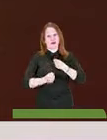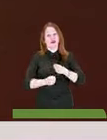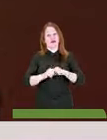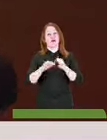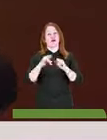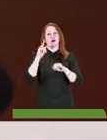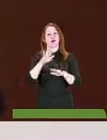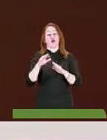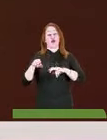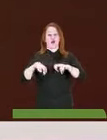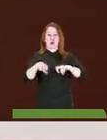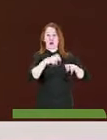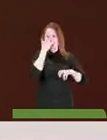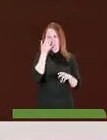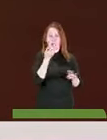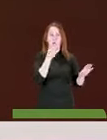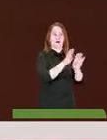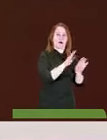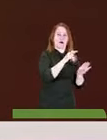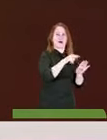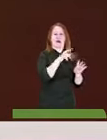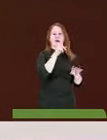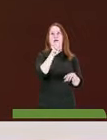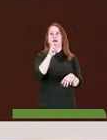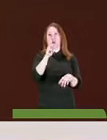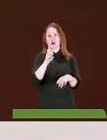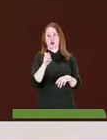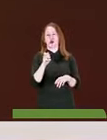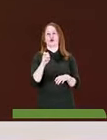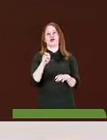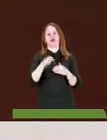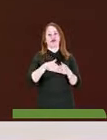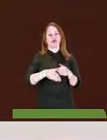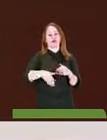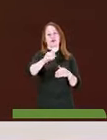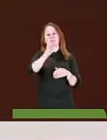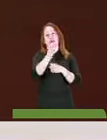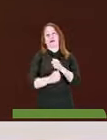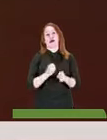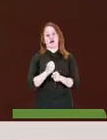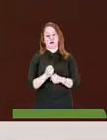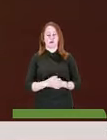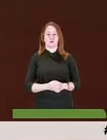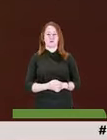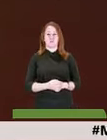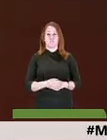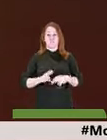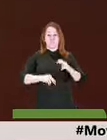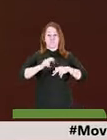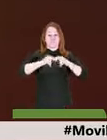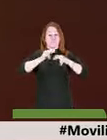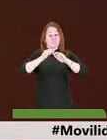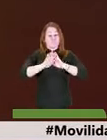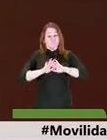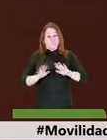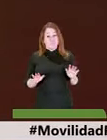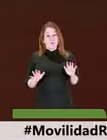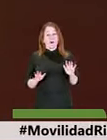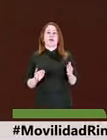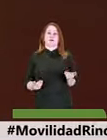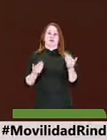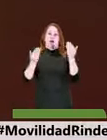porque vamos a tener que cerrar parcialmente la 68 durante los próximos 3 años. Esas obras al final van a tener un gran